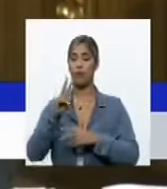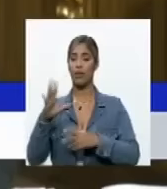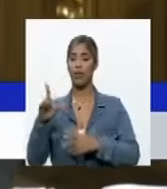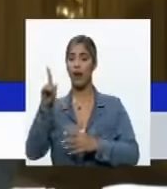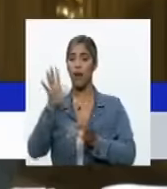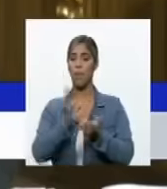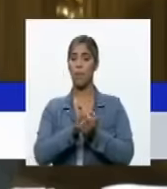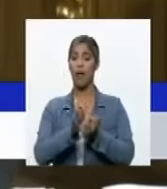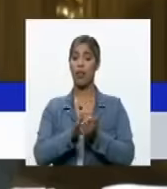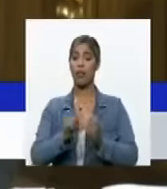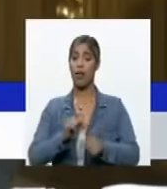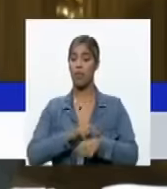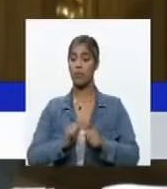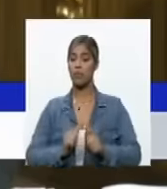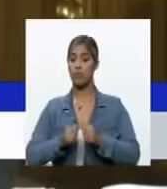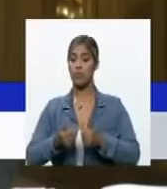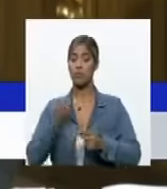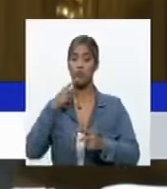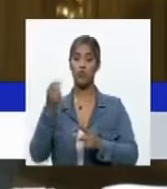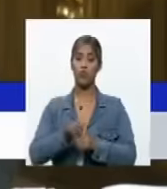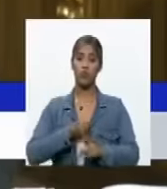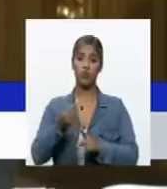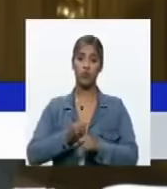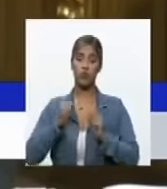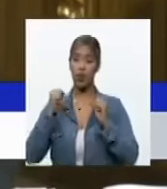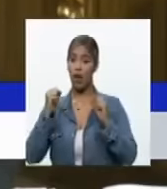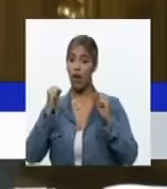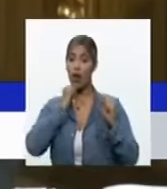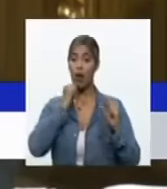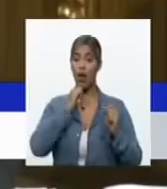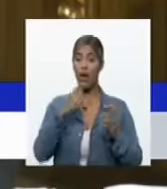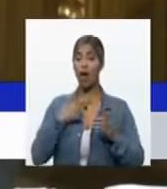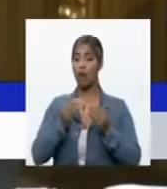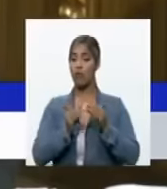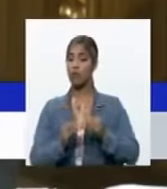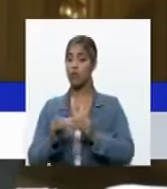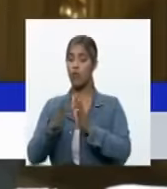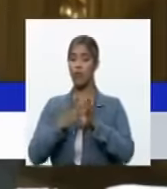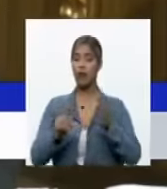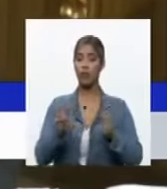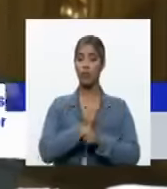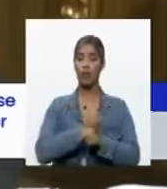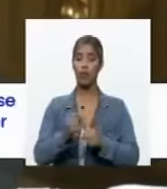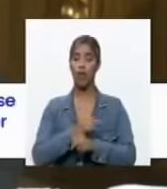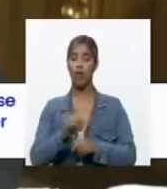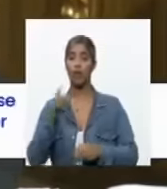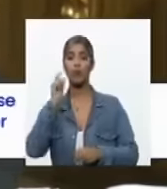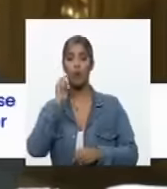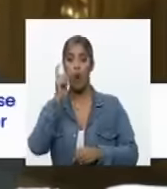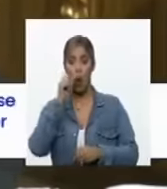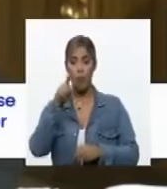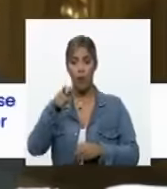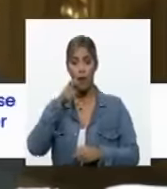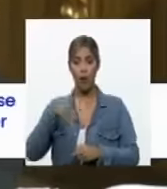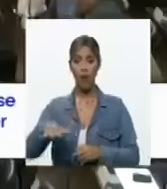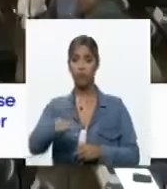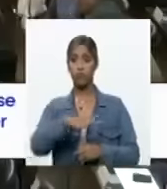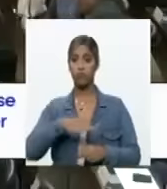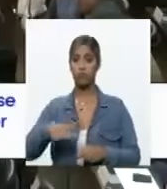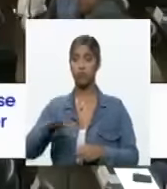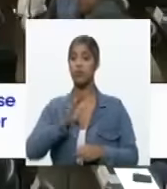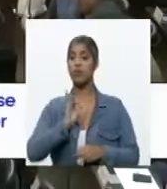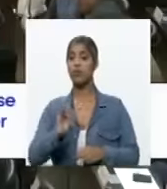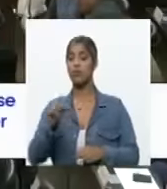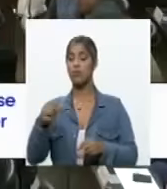Margarita, quien desde temprana edad empezó su lucha sindical para reivindicar los derechos de las trabajadoras y los trabajadores del campo petrolero en la